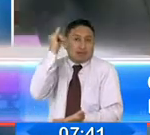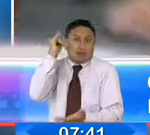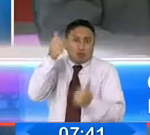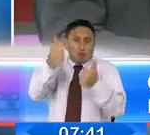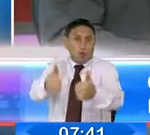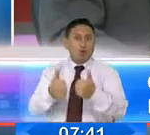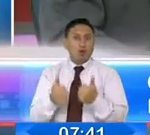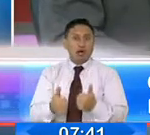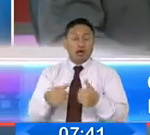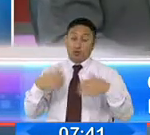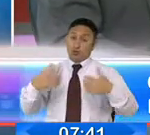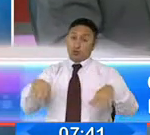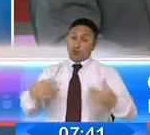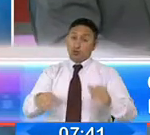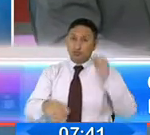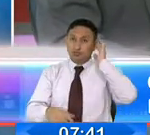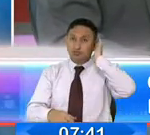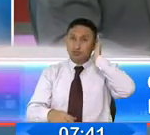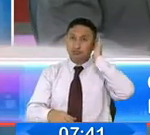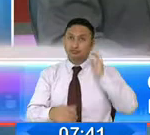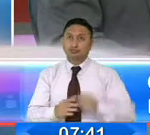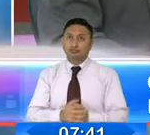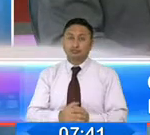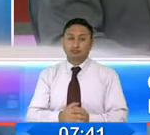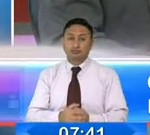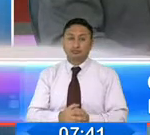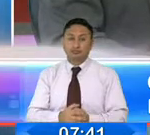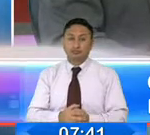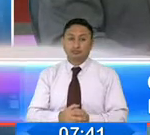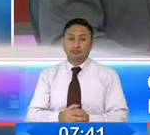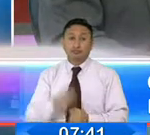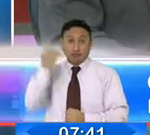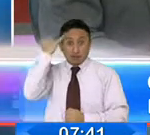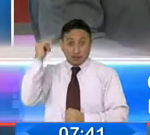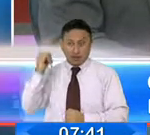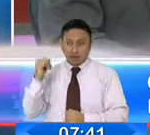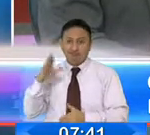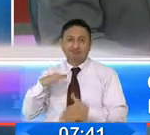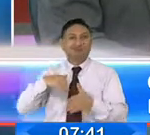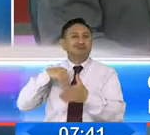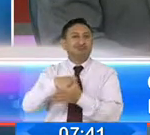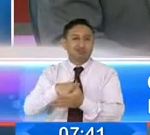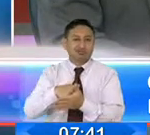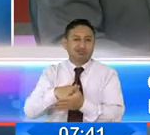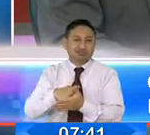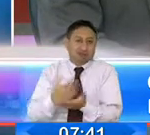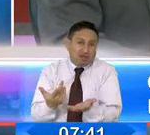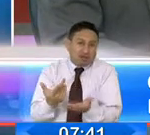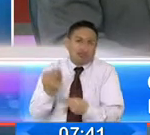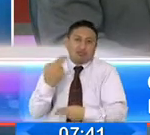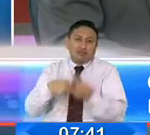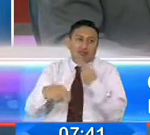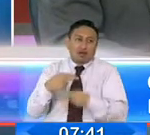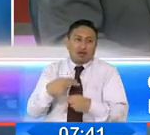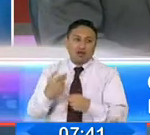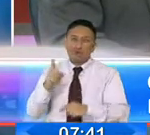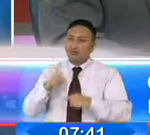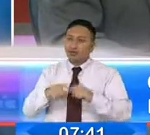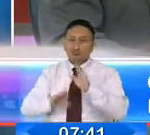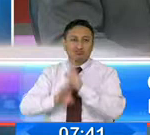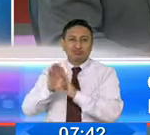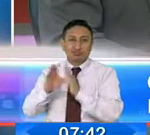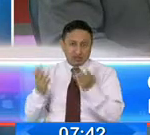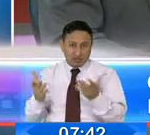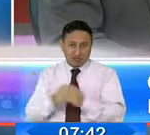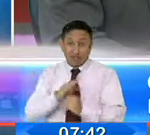amigo, que no podemos, que no se dan. O sea, realmente... Claro. Negocios que no pueden madurar. No toda